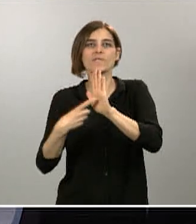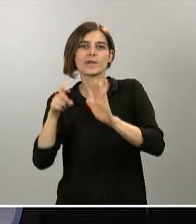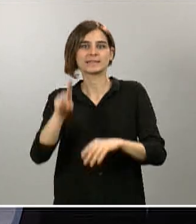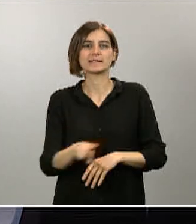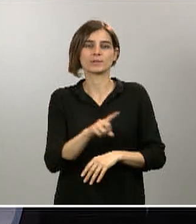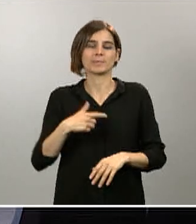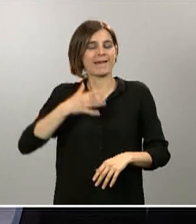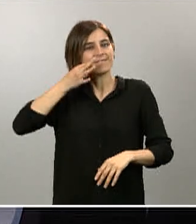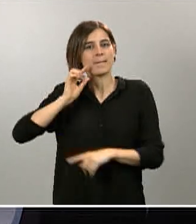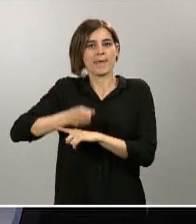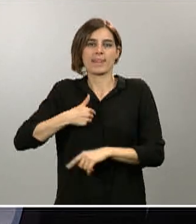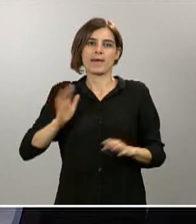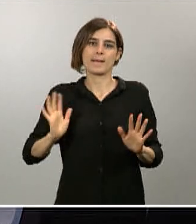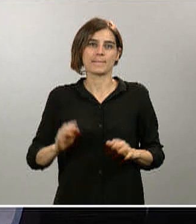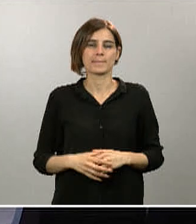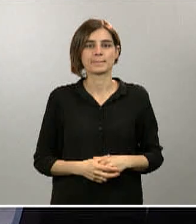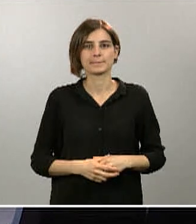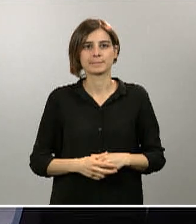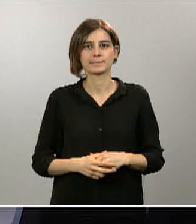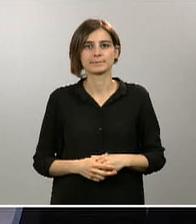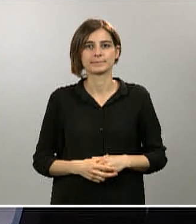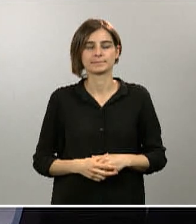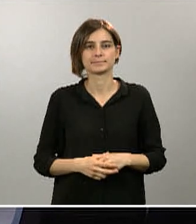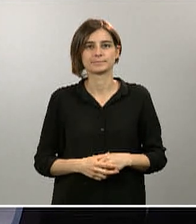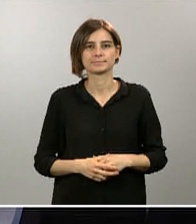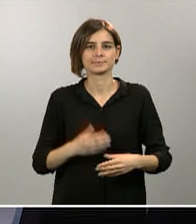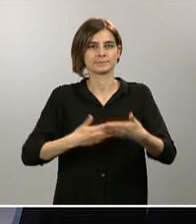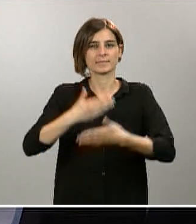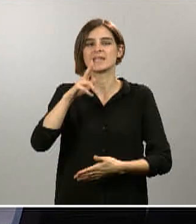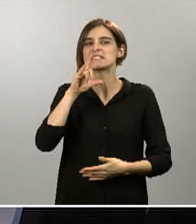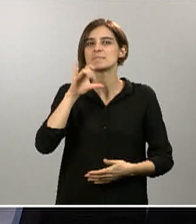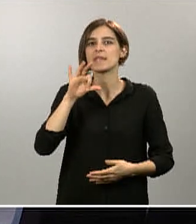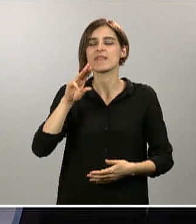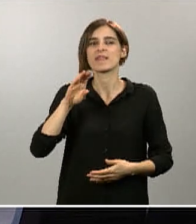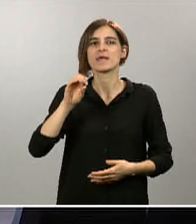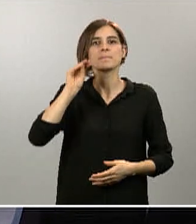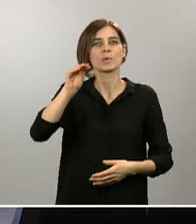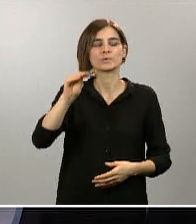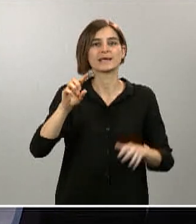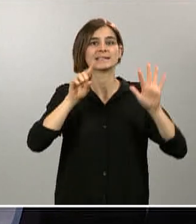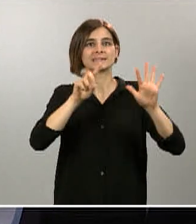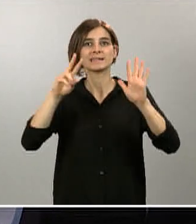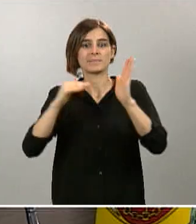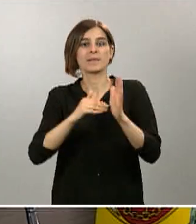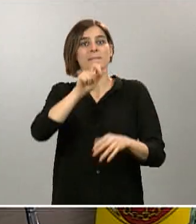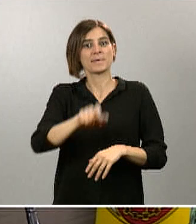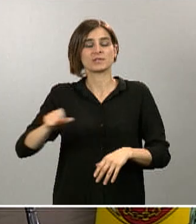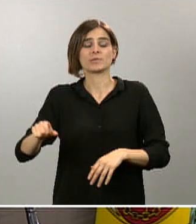Hispanidad le pregunta, ¿es aconsejable que los 67.000 españoles que han pasado el coronavirus donen sangre?